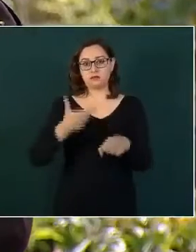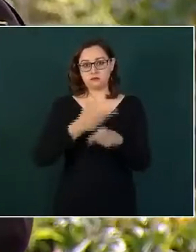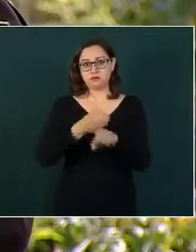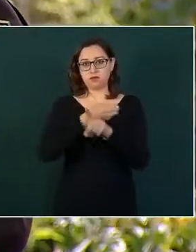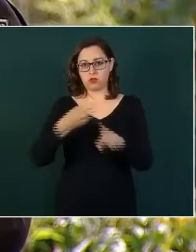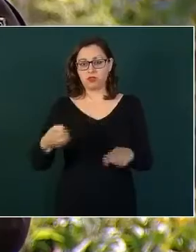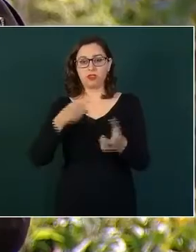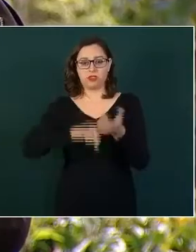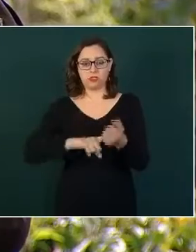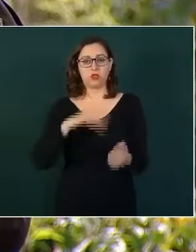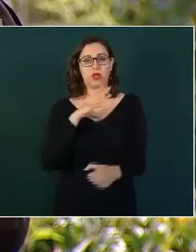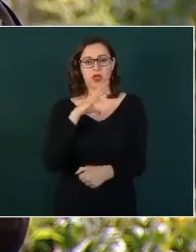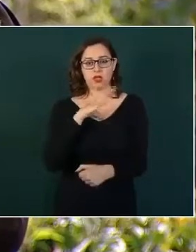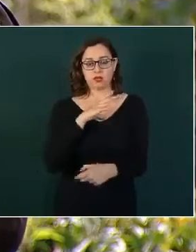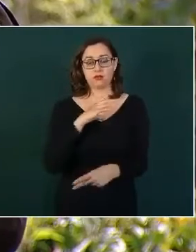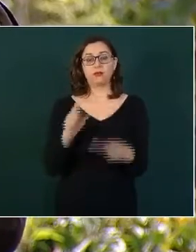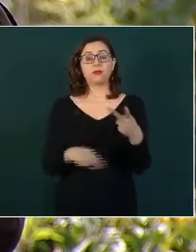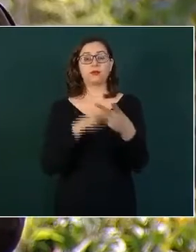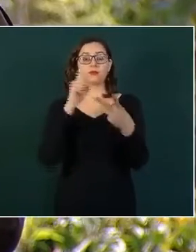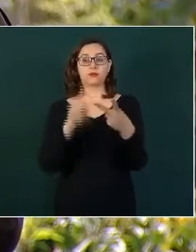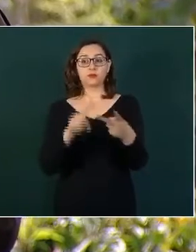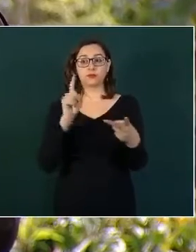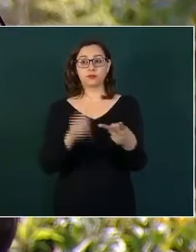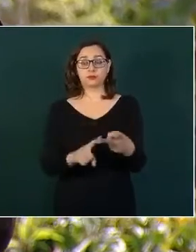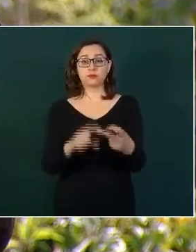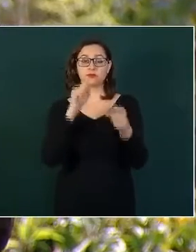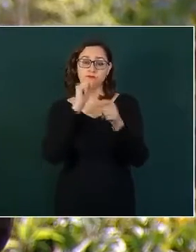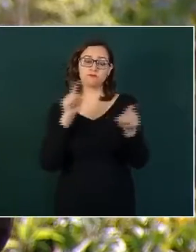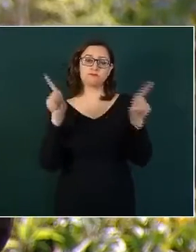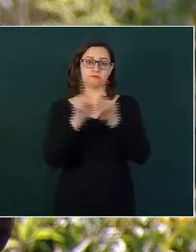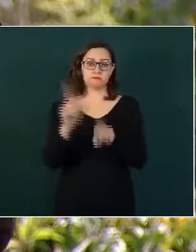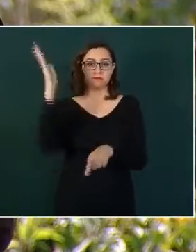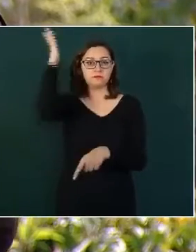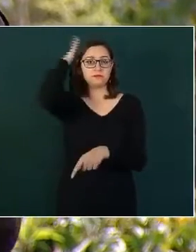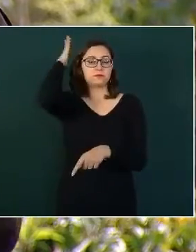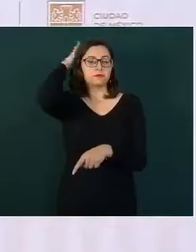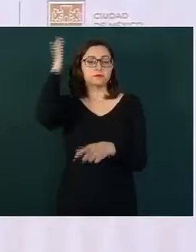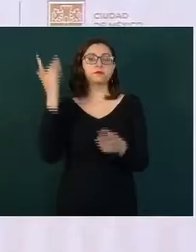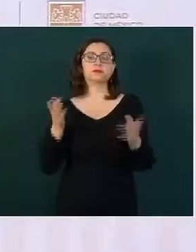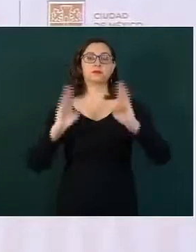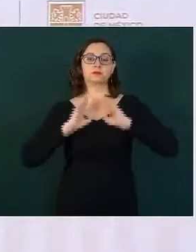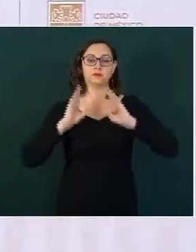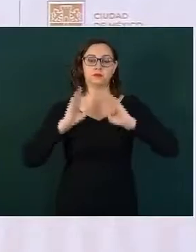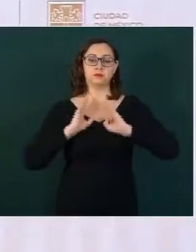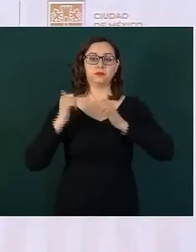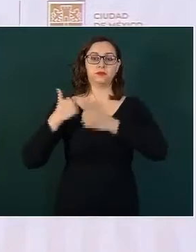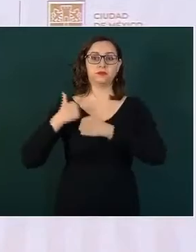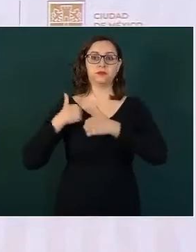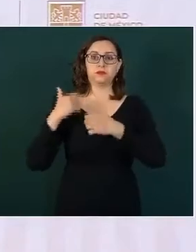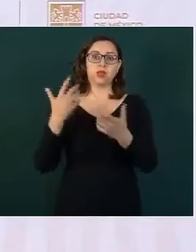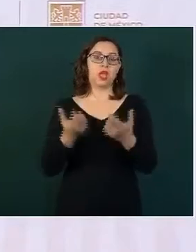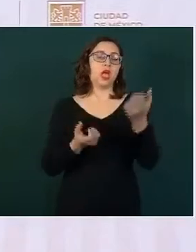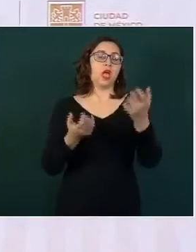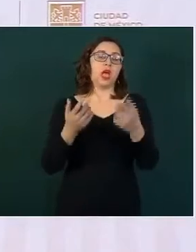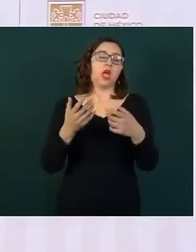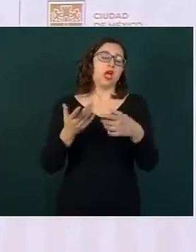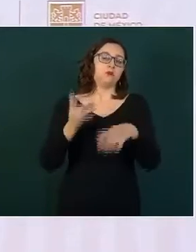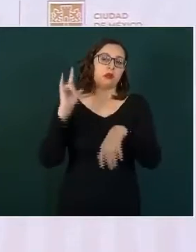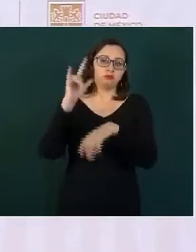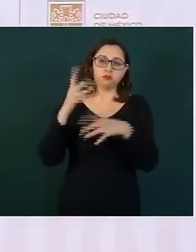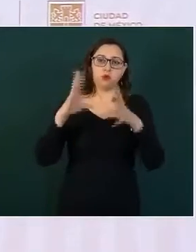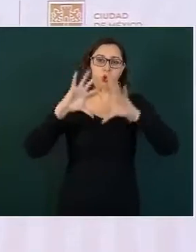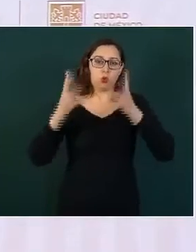materia. Y segundo, como cuartel general superior del Ejército y Fuerza Aérea, con la responsabilidad